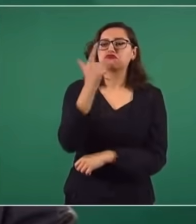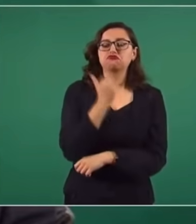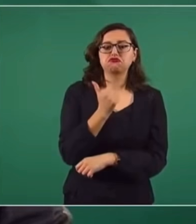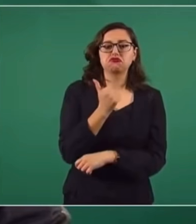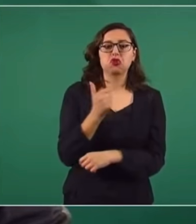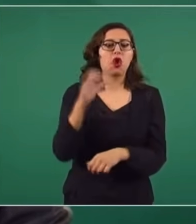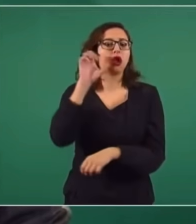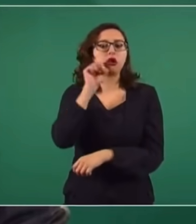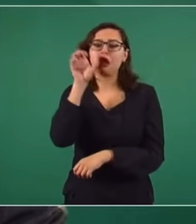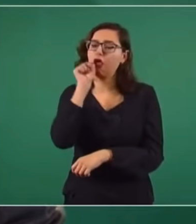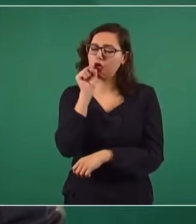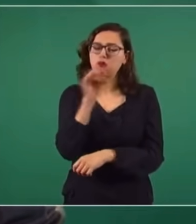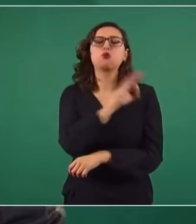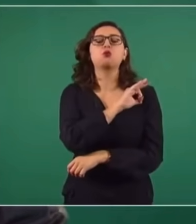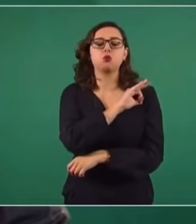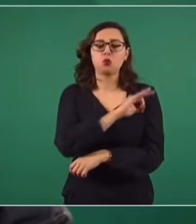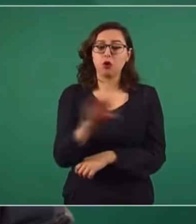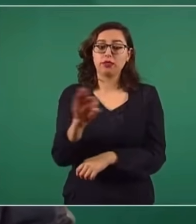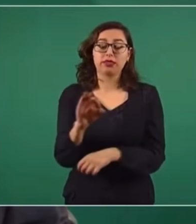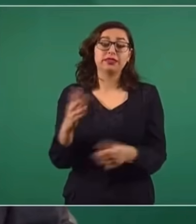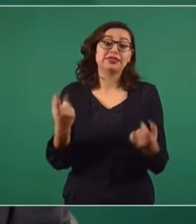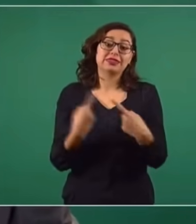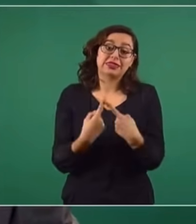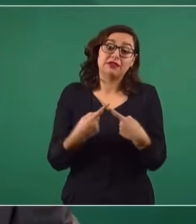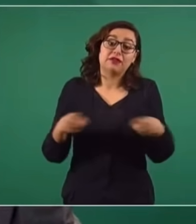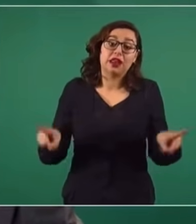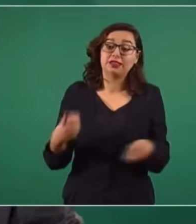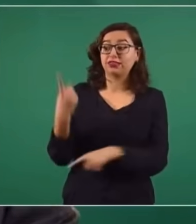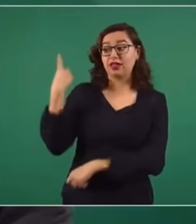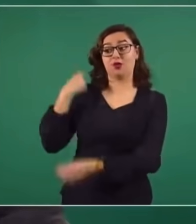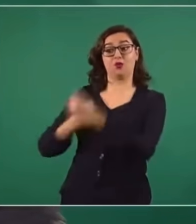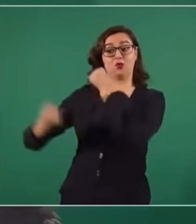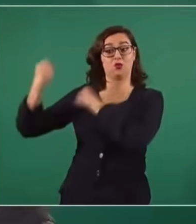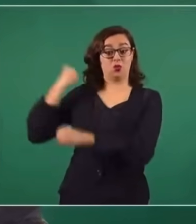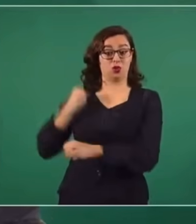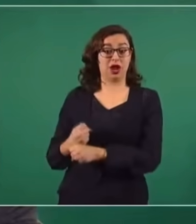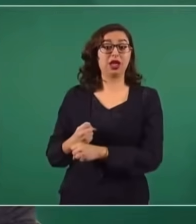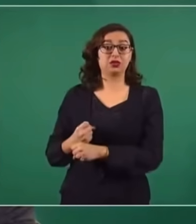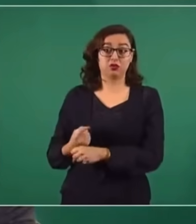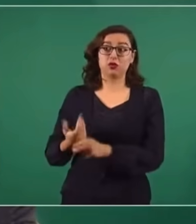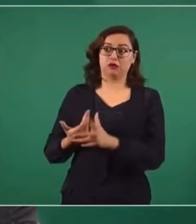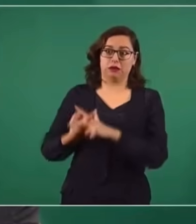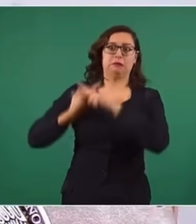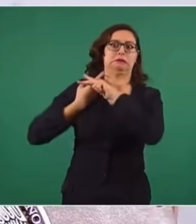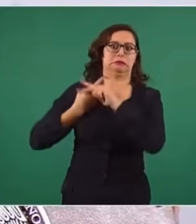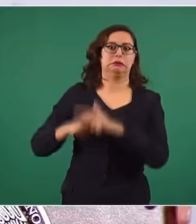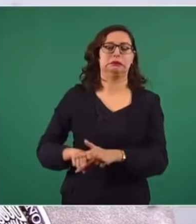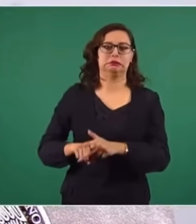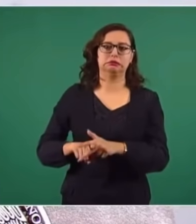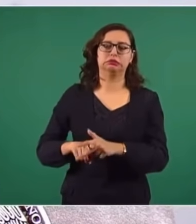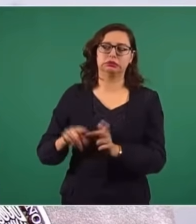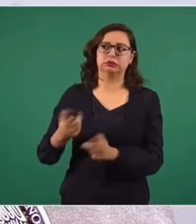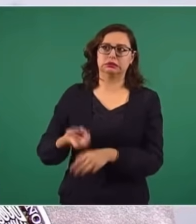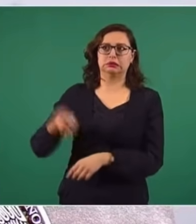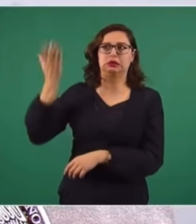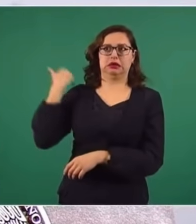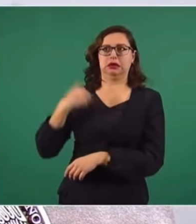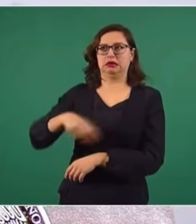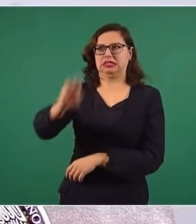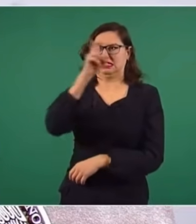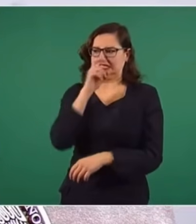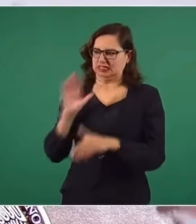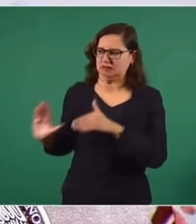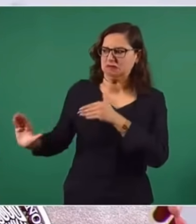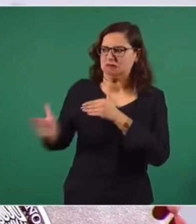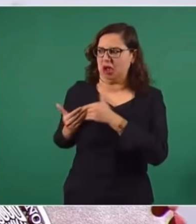fueron consideradas las actividades económicas esenciales cuando el confinamiento fue severo. Entonces, no debe extrañar